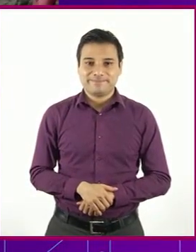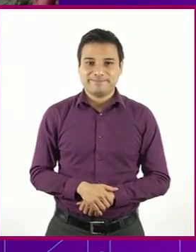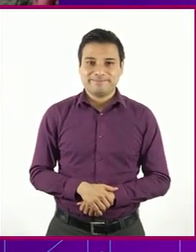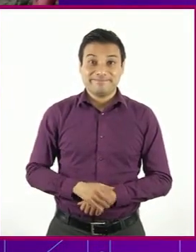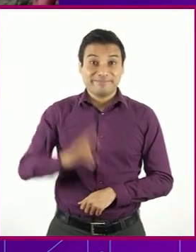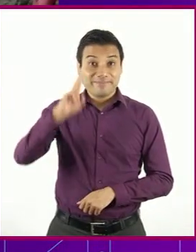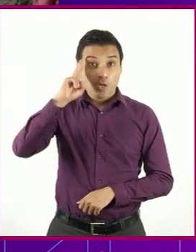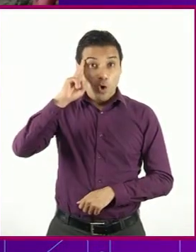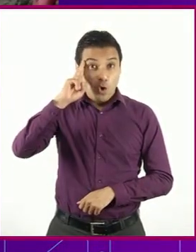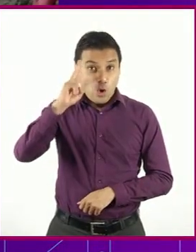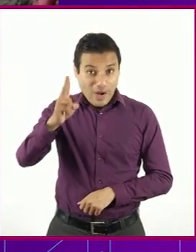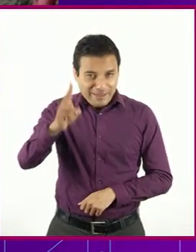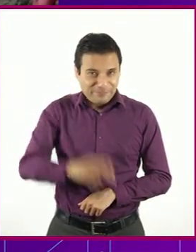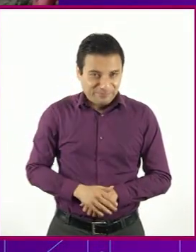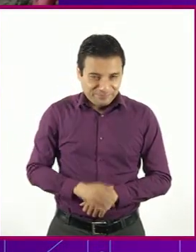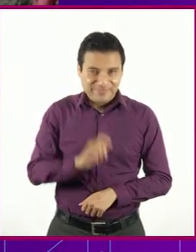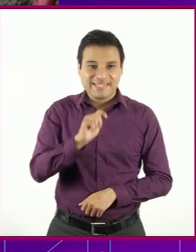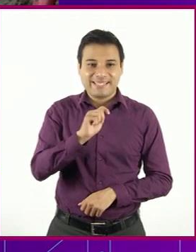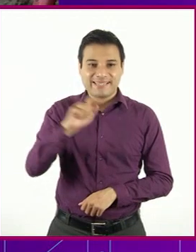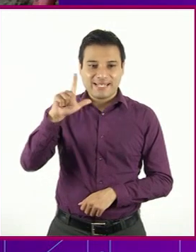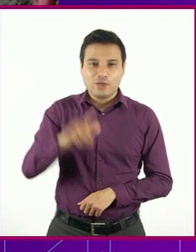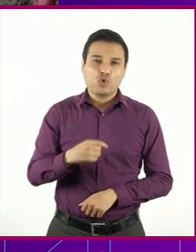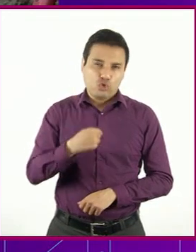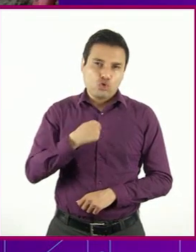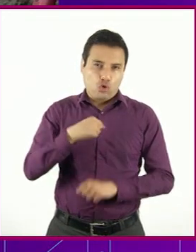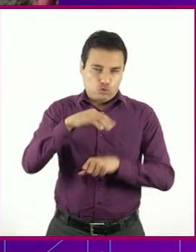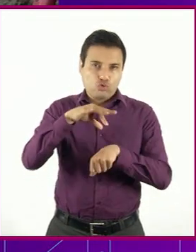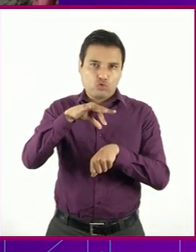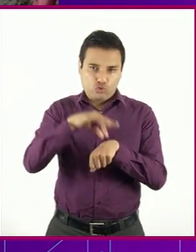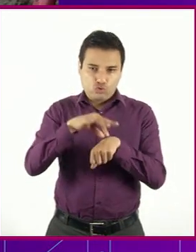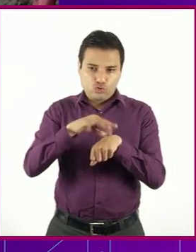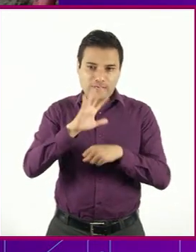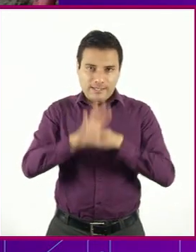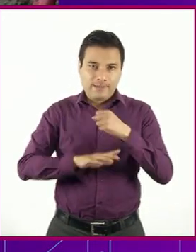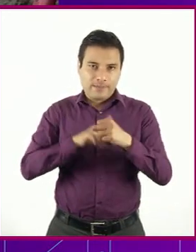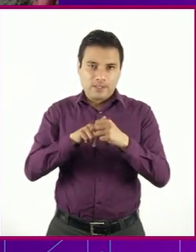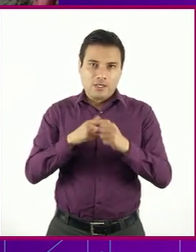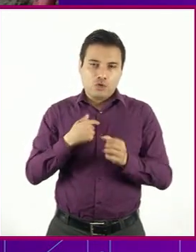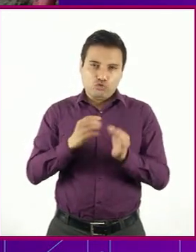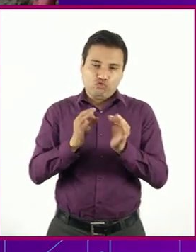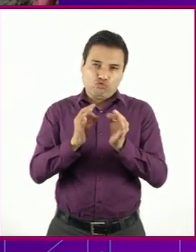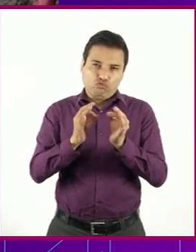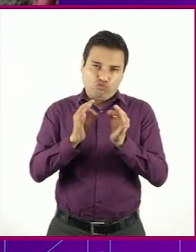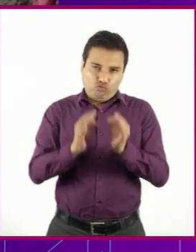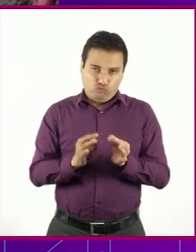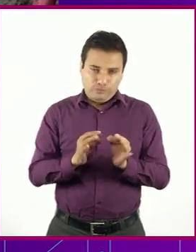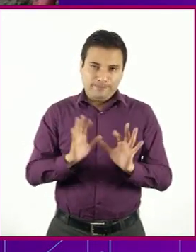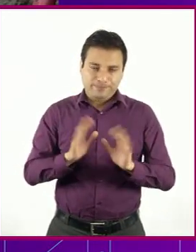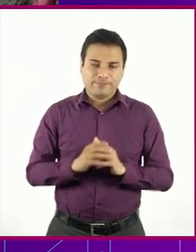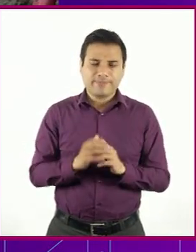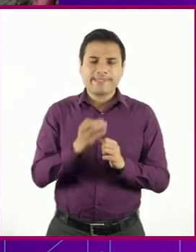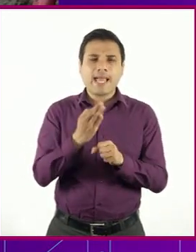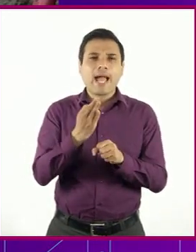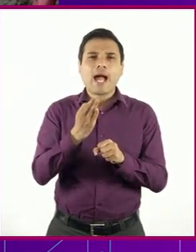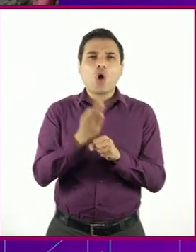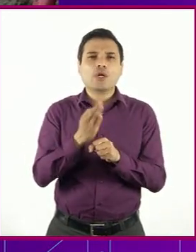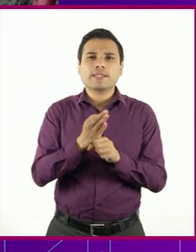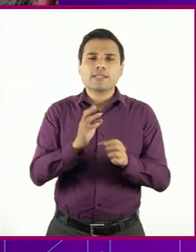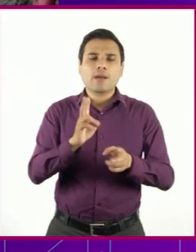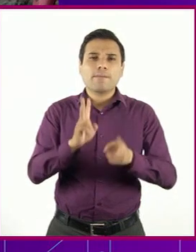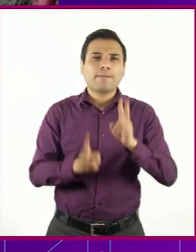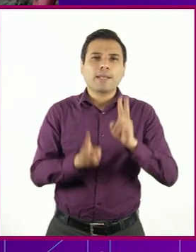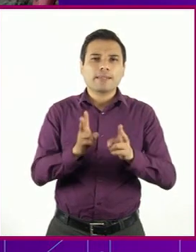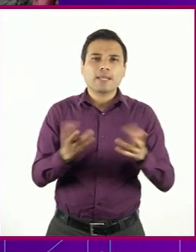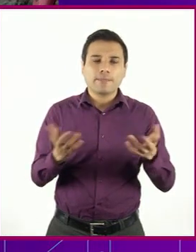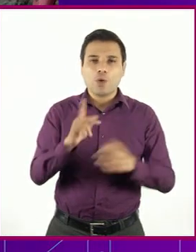Hola, ¿qué tal? Yo soy el Dr. Christopher Martínez, soy médico veterinario. Yo trabajo en la veterinaria Noctus Wow. El día de hoy vamos a hablar sobre las